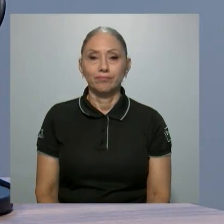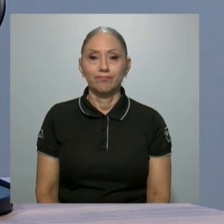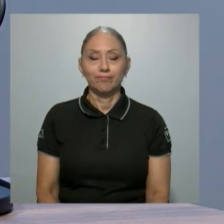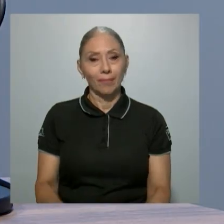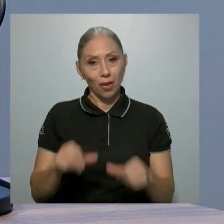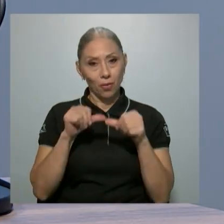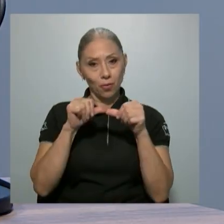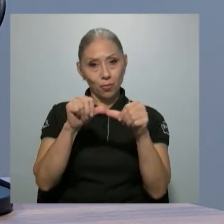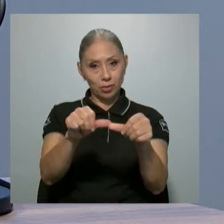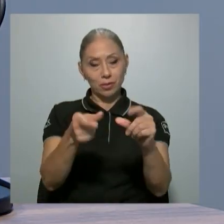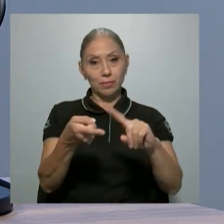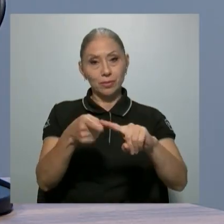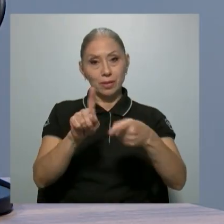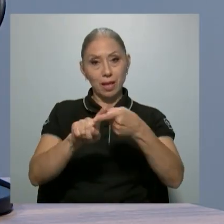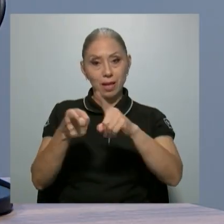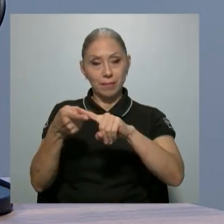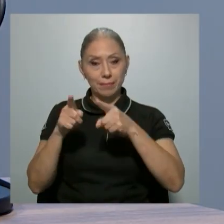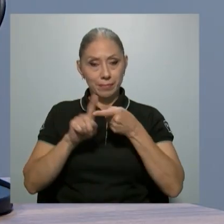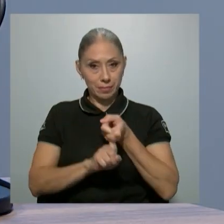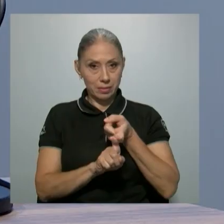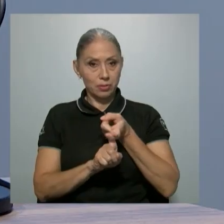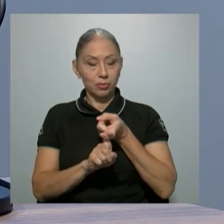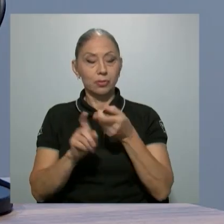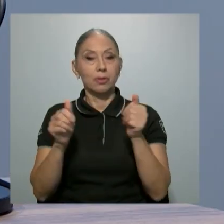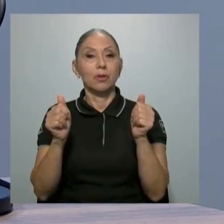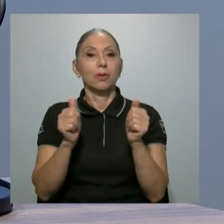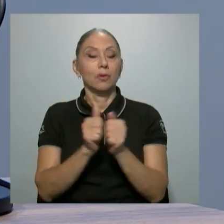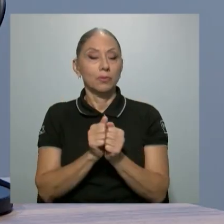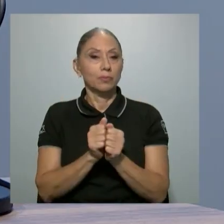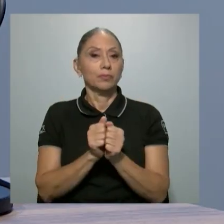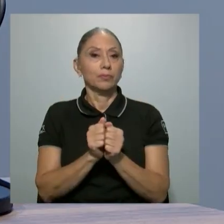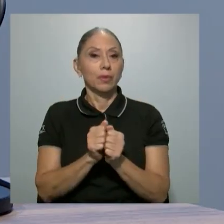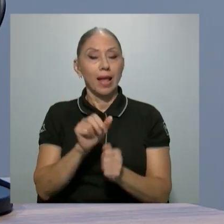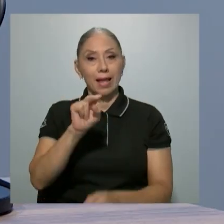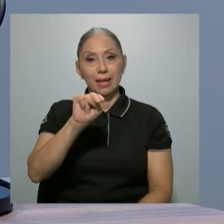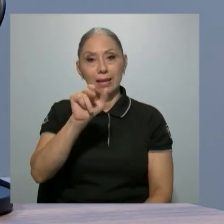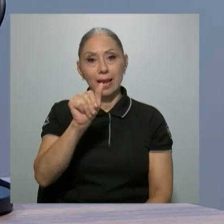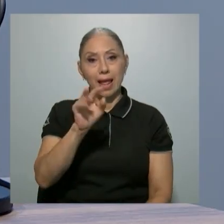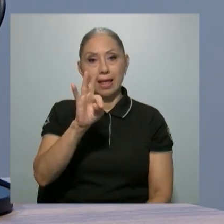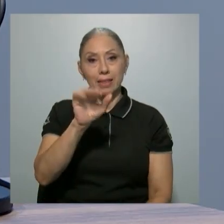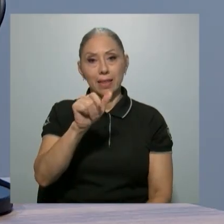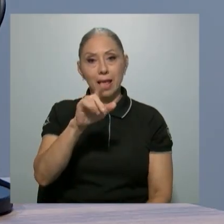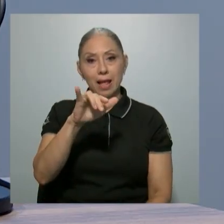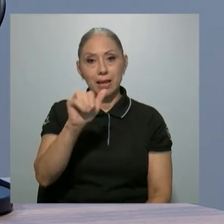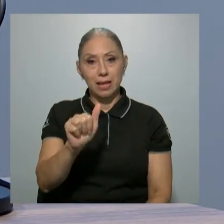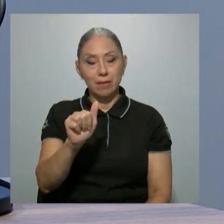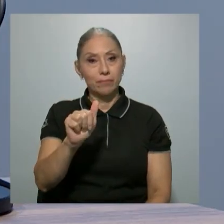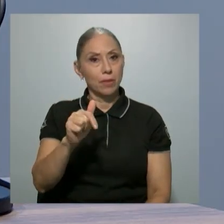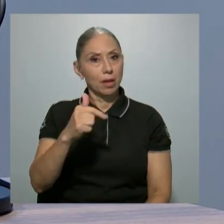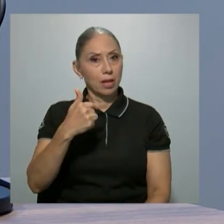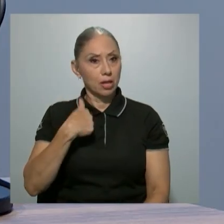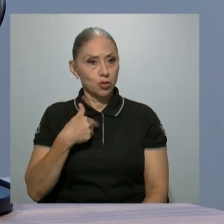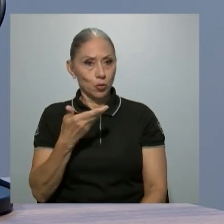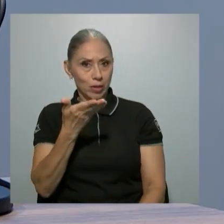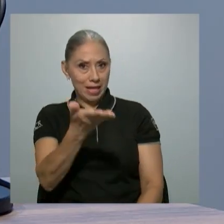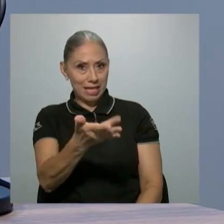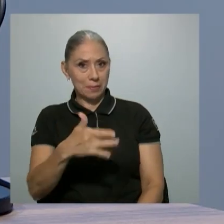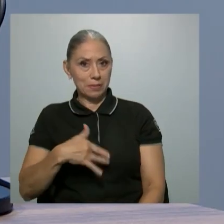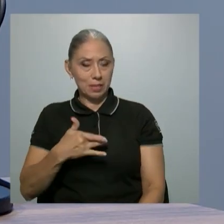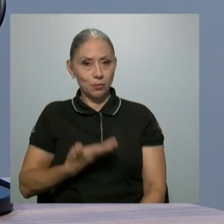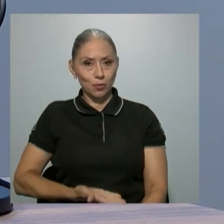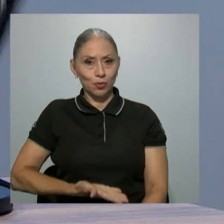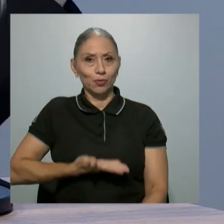Regresamos, amigas y amigos, con doña Natalia, de quien, repito, me siento muy orgulloso.